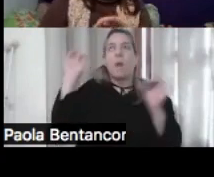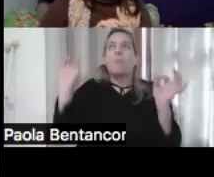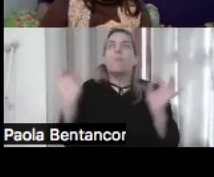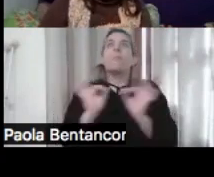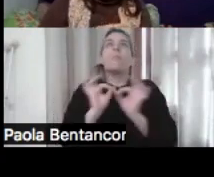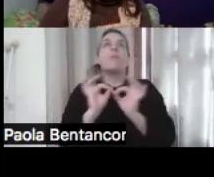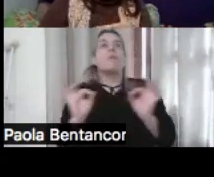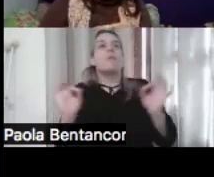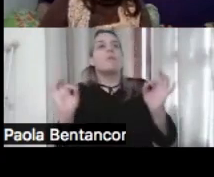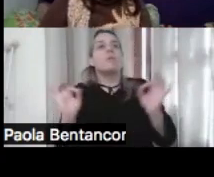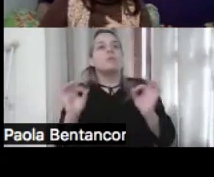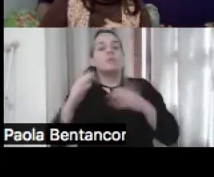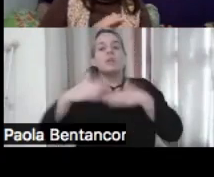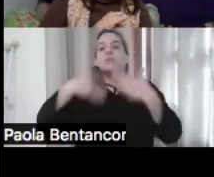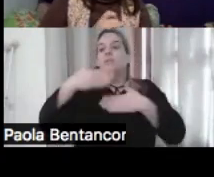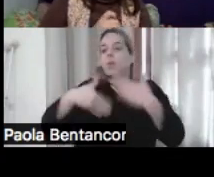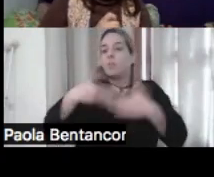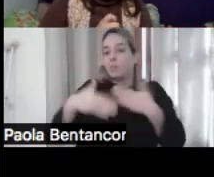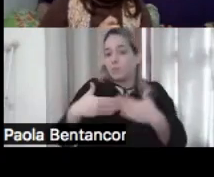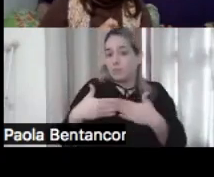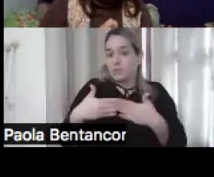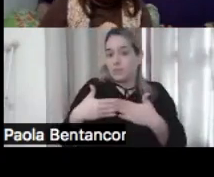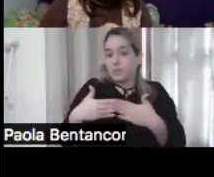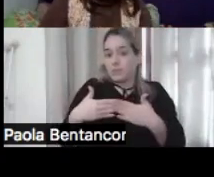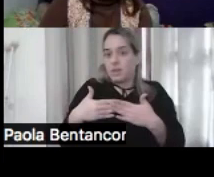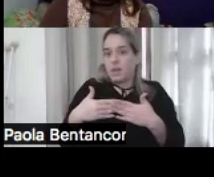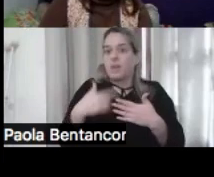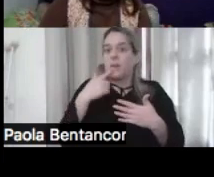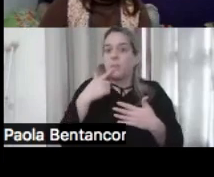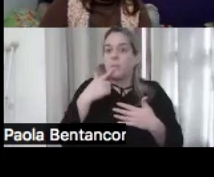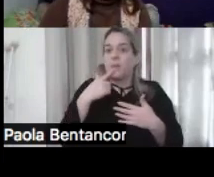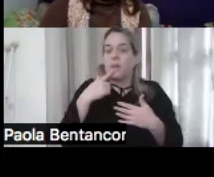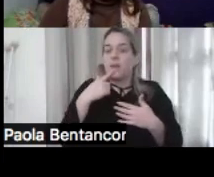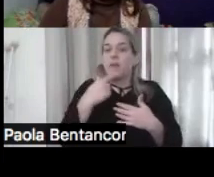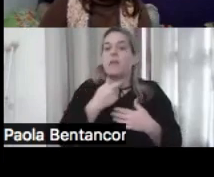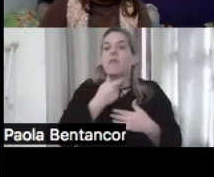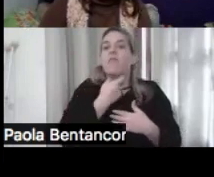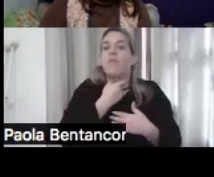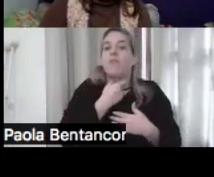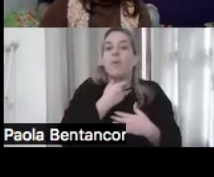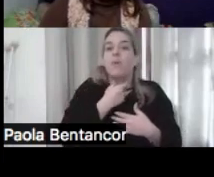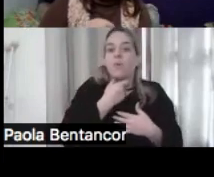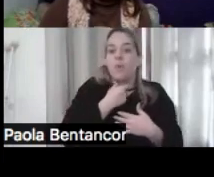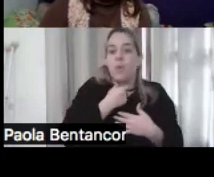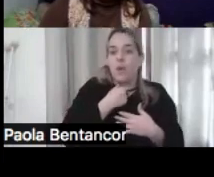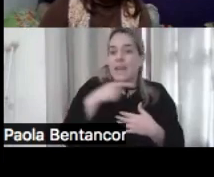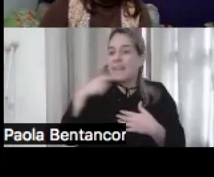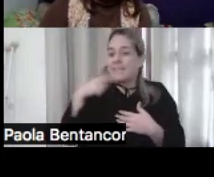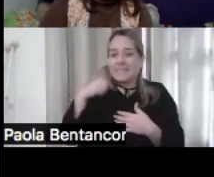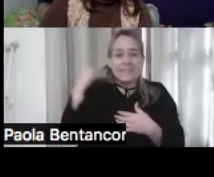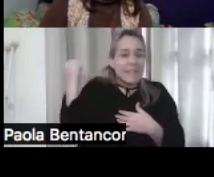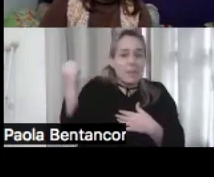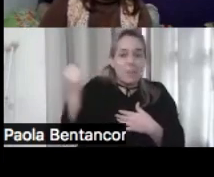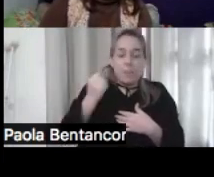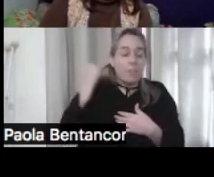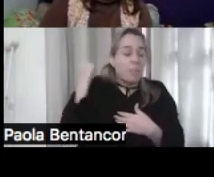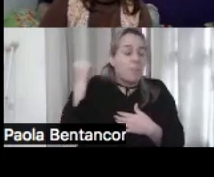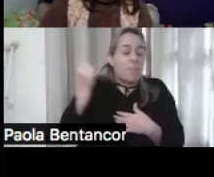musicoterapia, la psicomotricidad, la fonoaudiología. La fonoaudiología tiene un rol